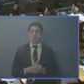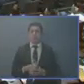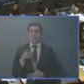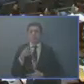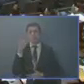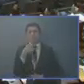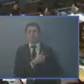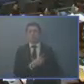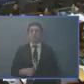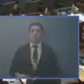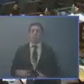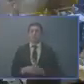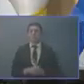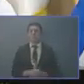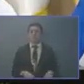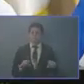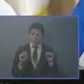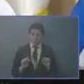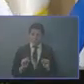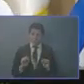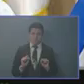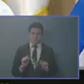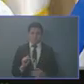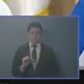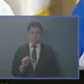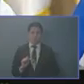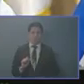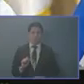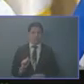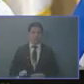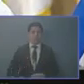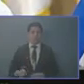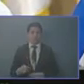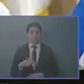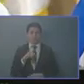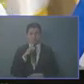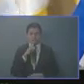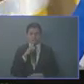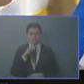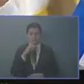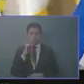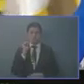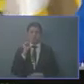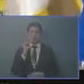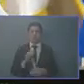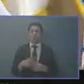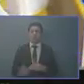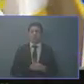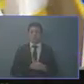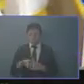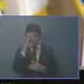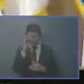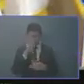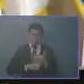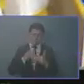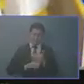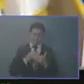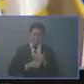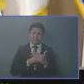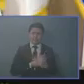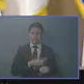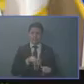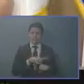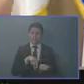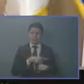Bueno, presidente, no puedo dejar de externar mi plena decepción que después de que hubo un esfuerzo prolongado,